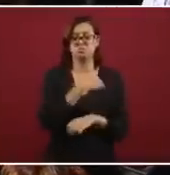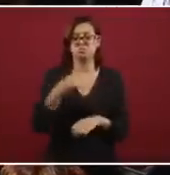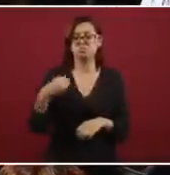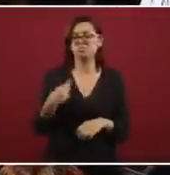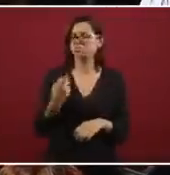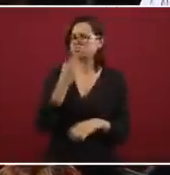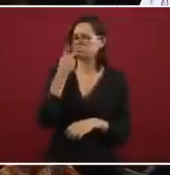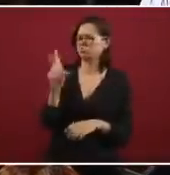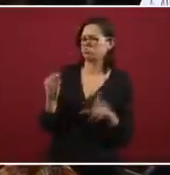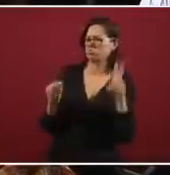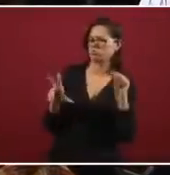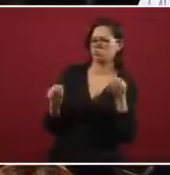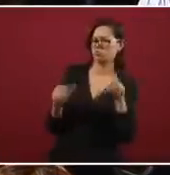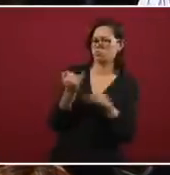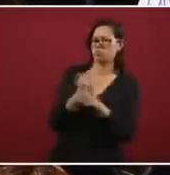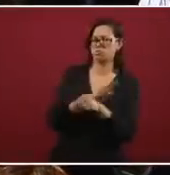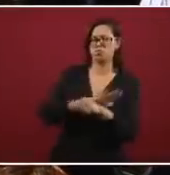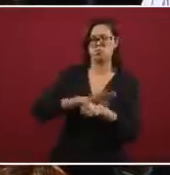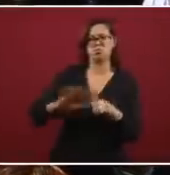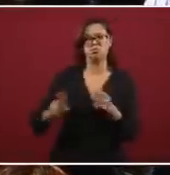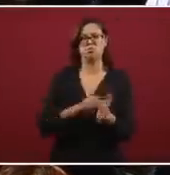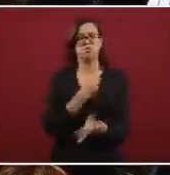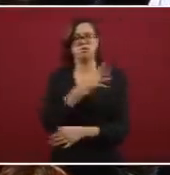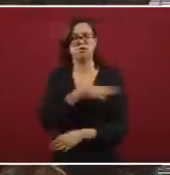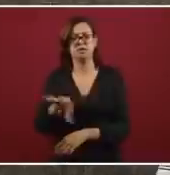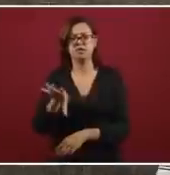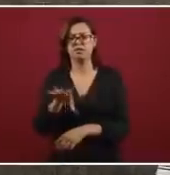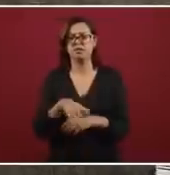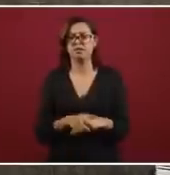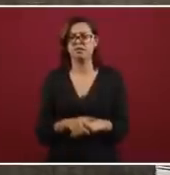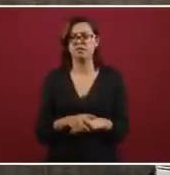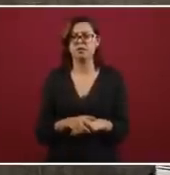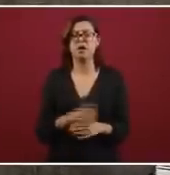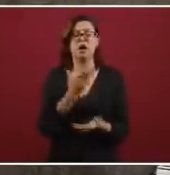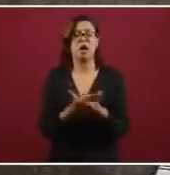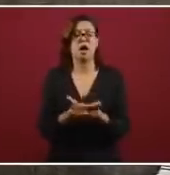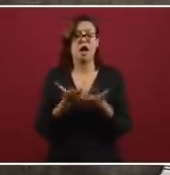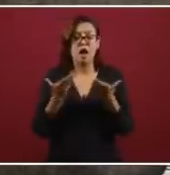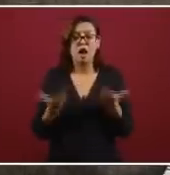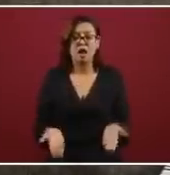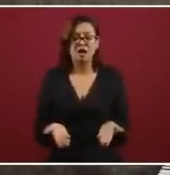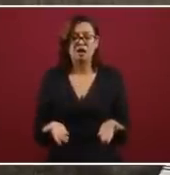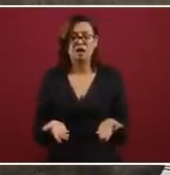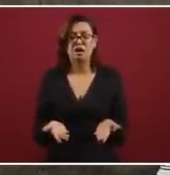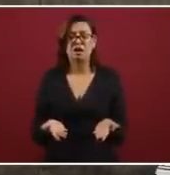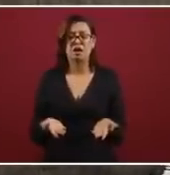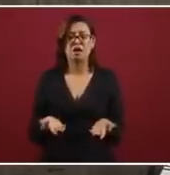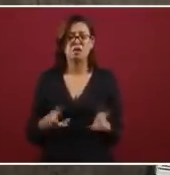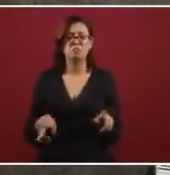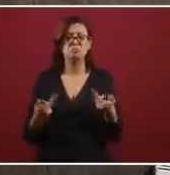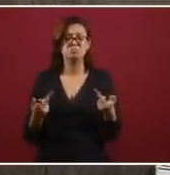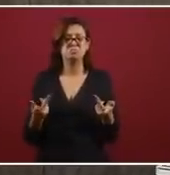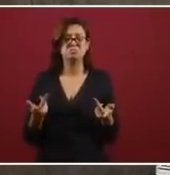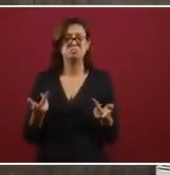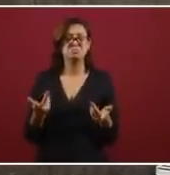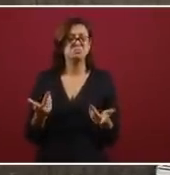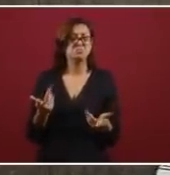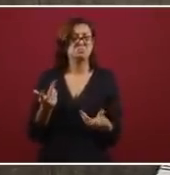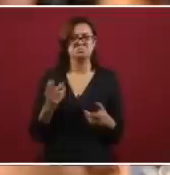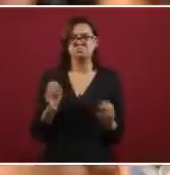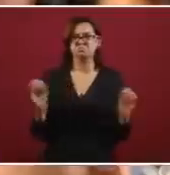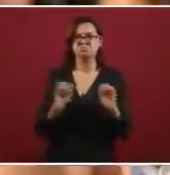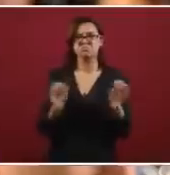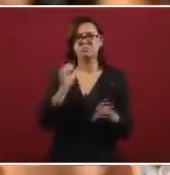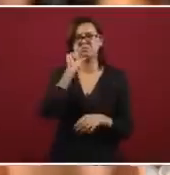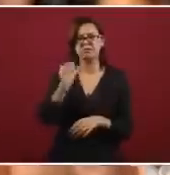dijeron, no, eso es imposible, y se llegó a firmar. El que no nos compre el petróleo hoy, no le volveremos a vender a nada. Y el mercado mandó,